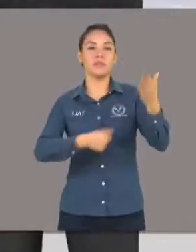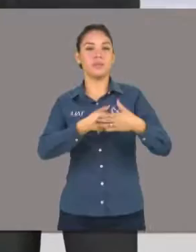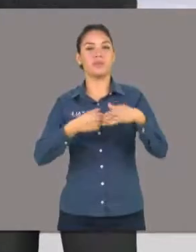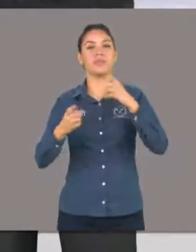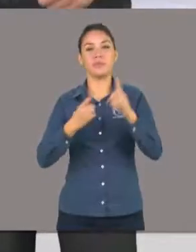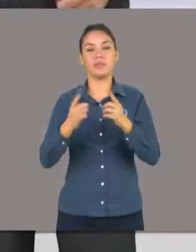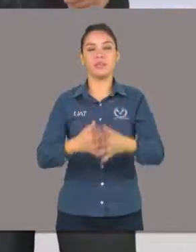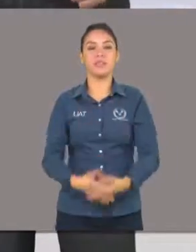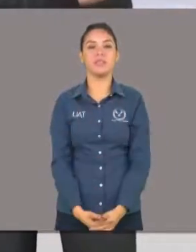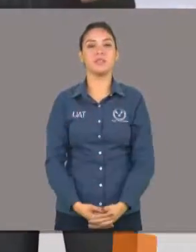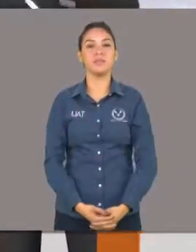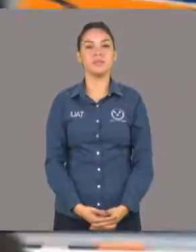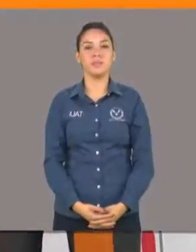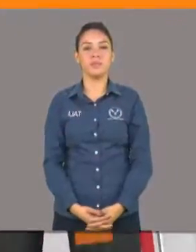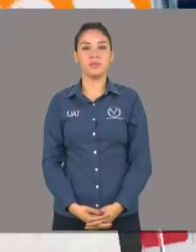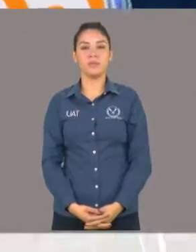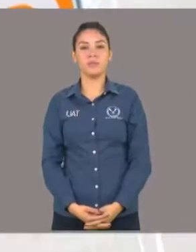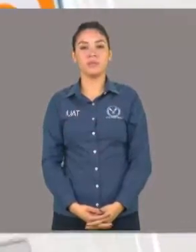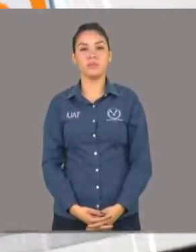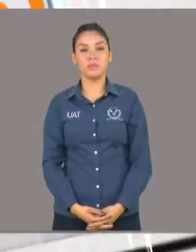en la próxima entrega deportiva.